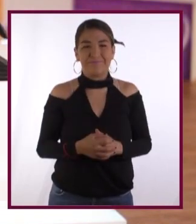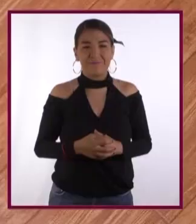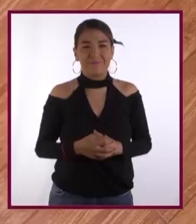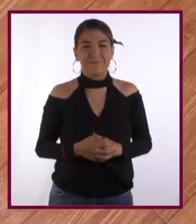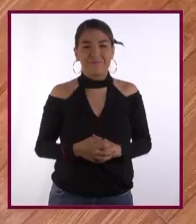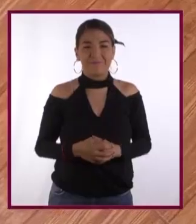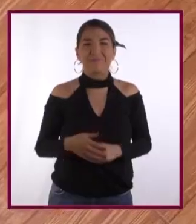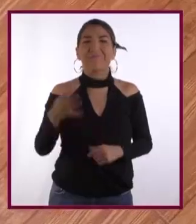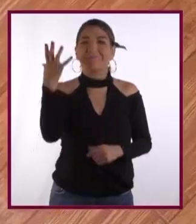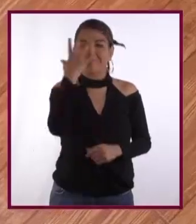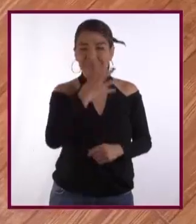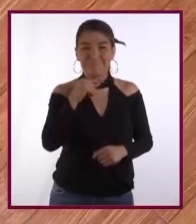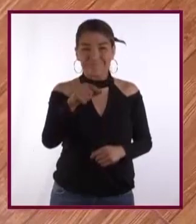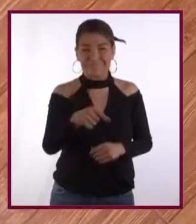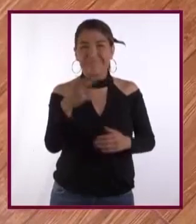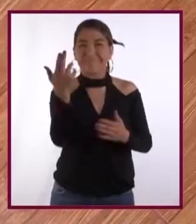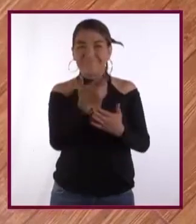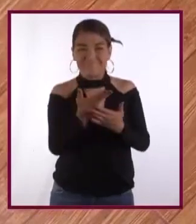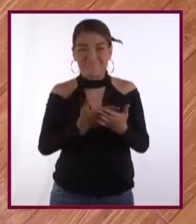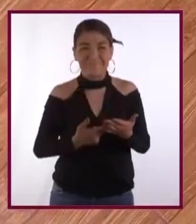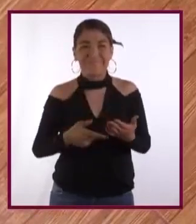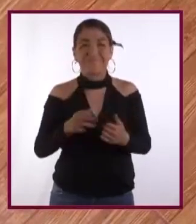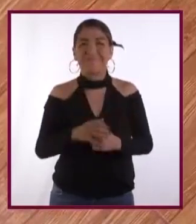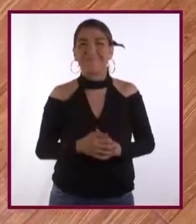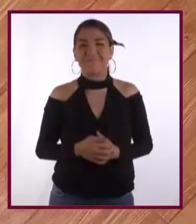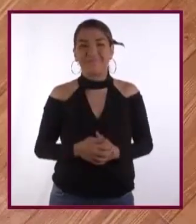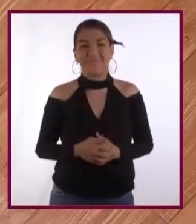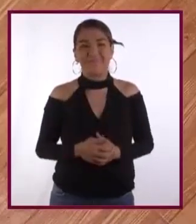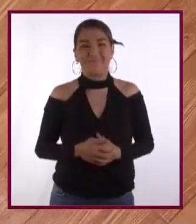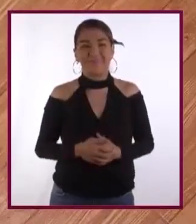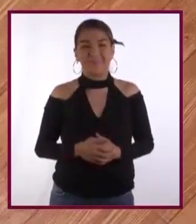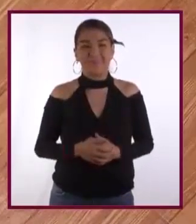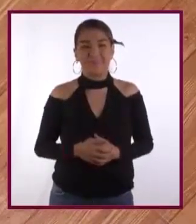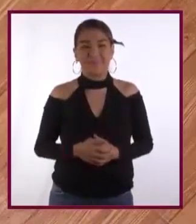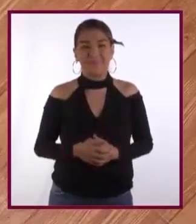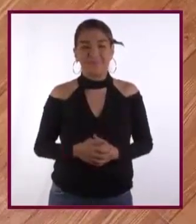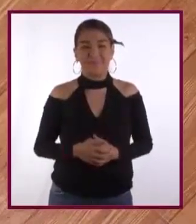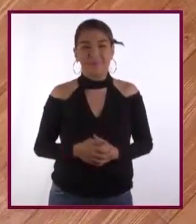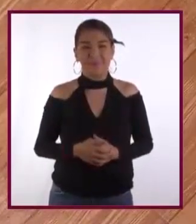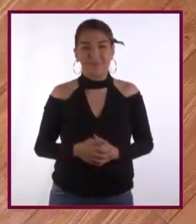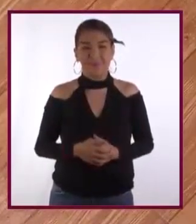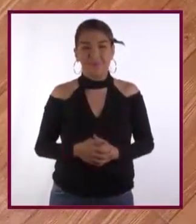triángulo. Oye, qué bonito triángulo va a quedar aquí, hermana, ¿eh?